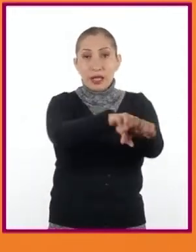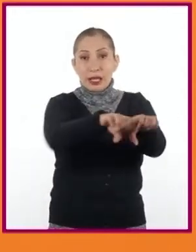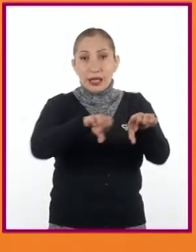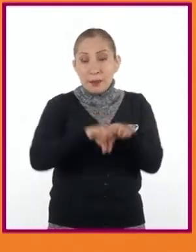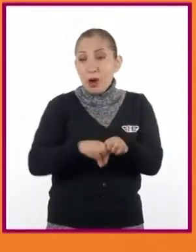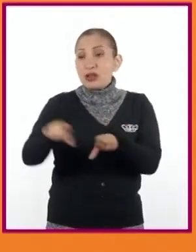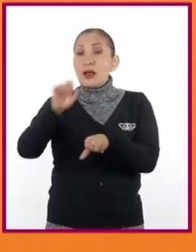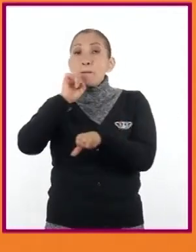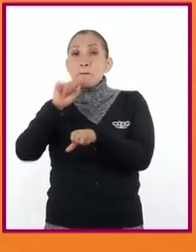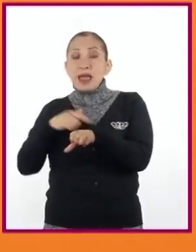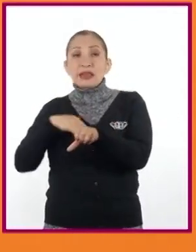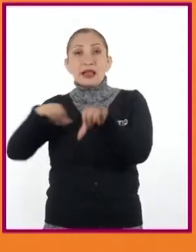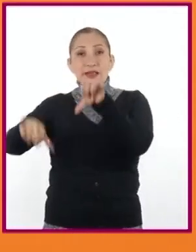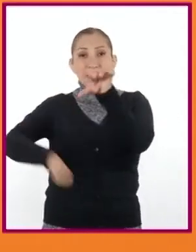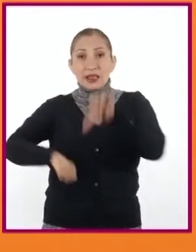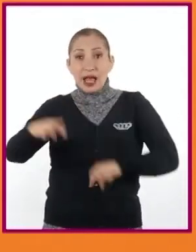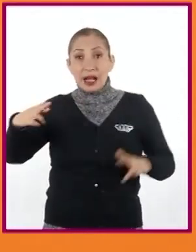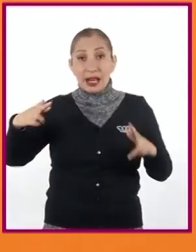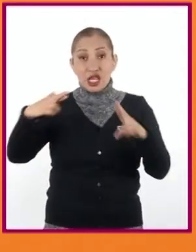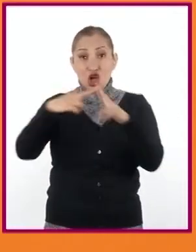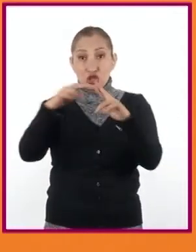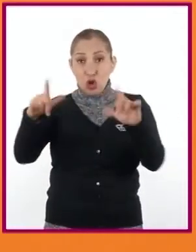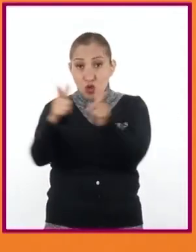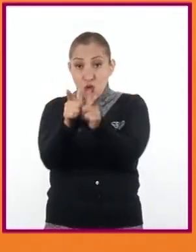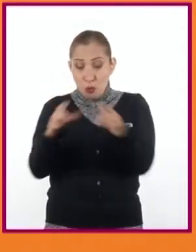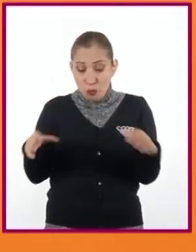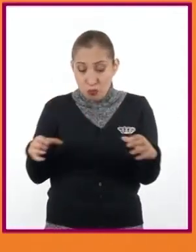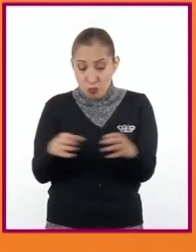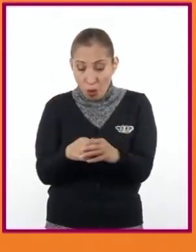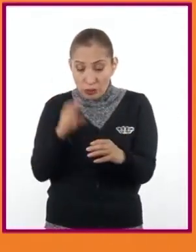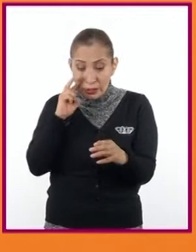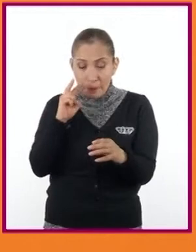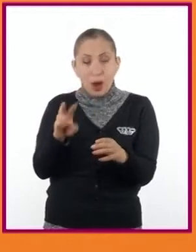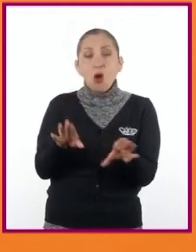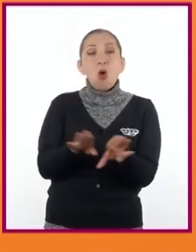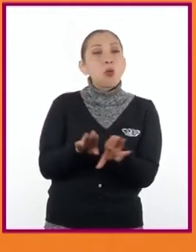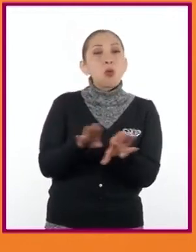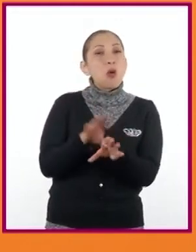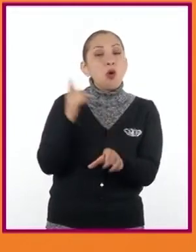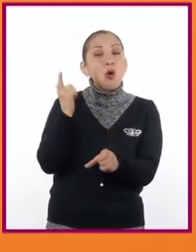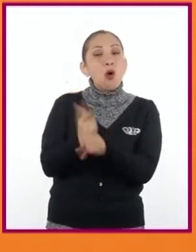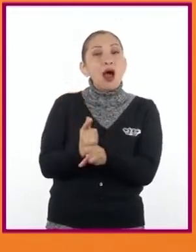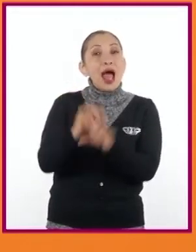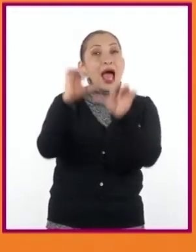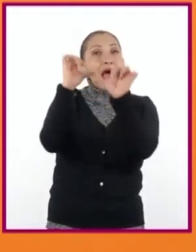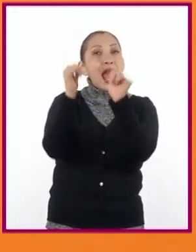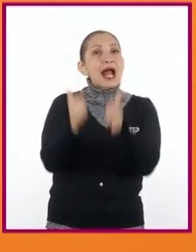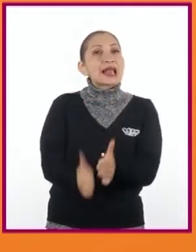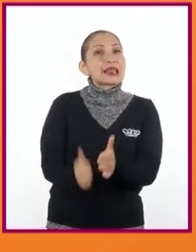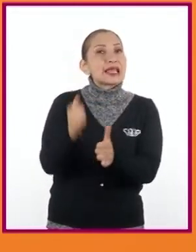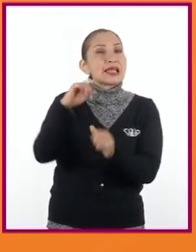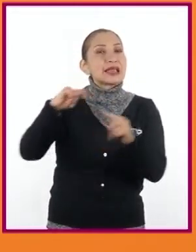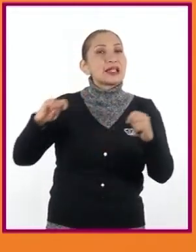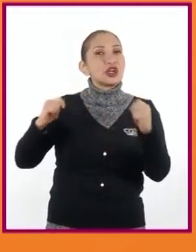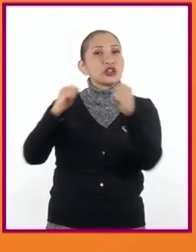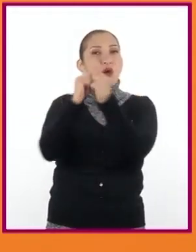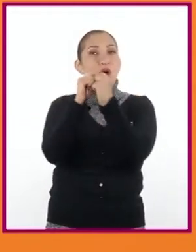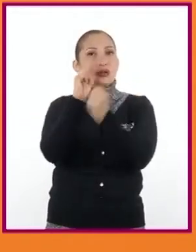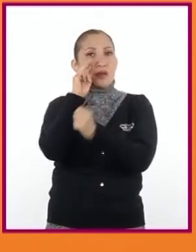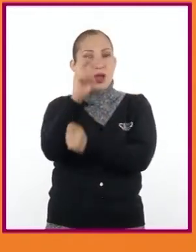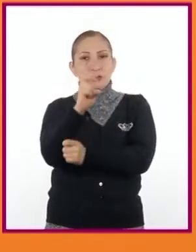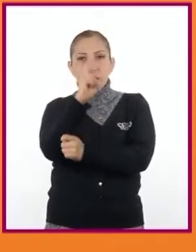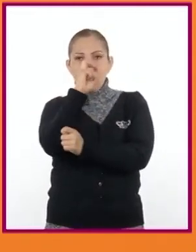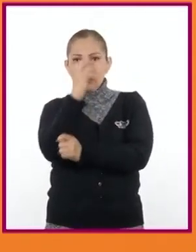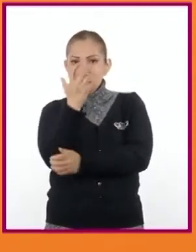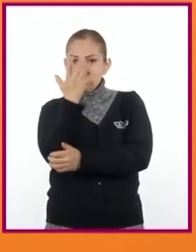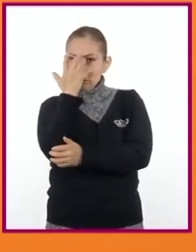actos religiosos comunitarios se manifiestan particularmente en el arte teotihuacano, que es rígido y